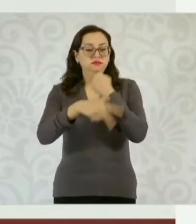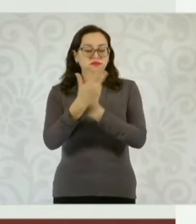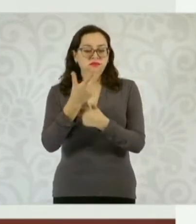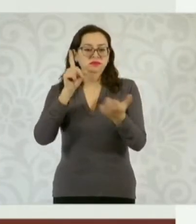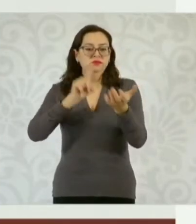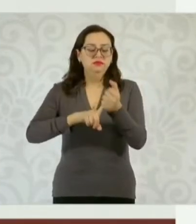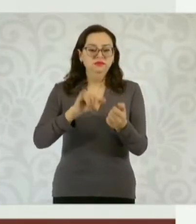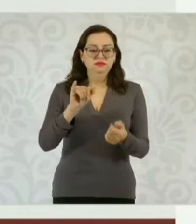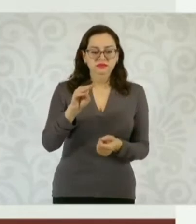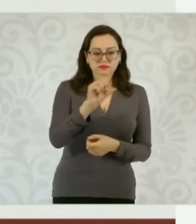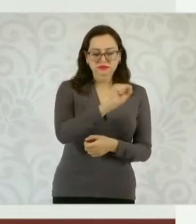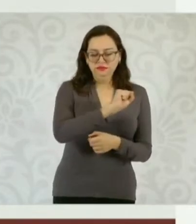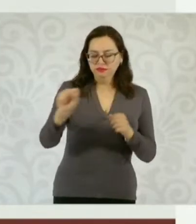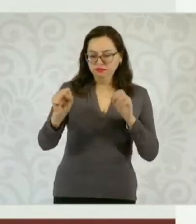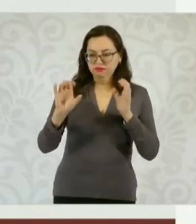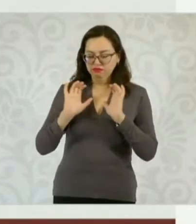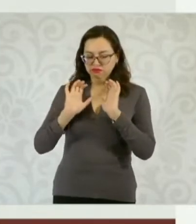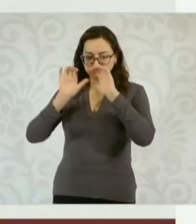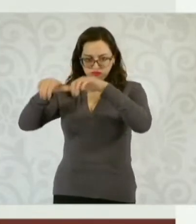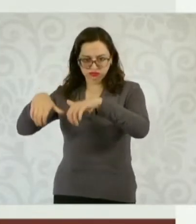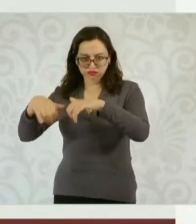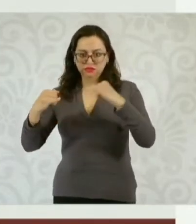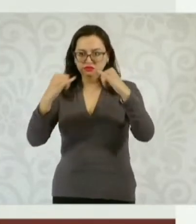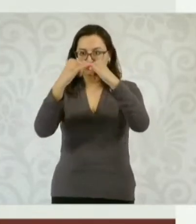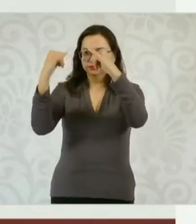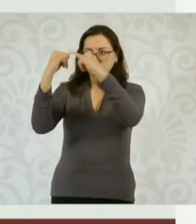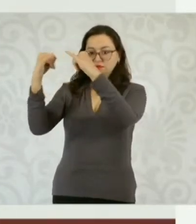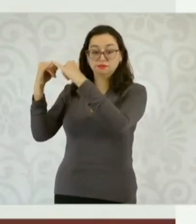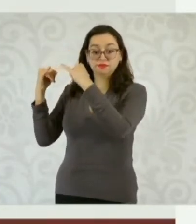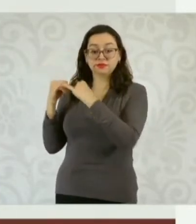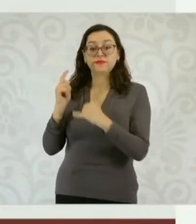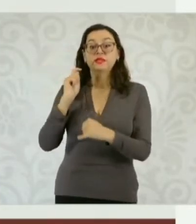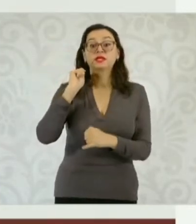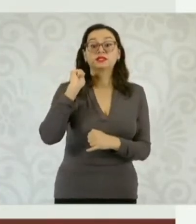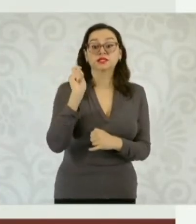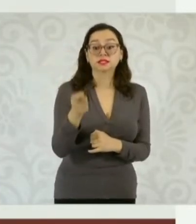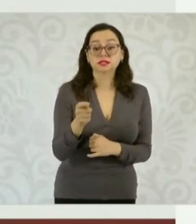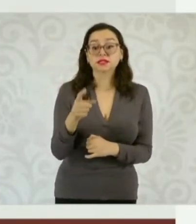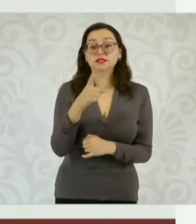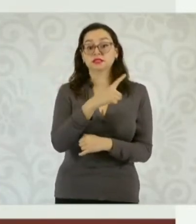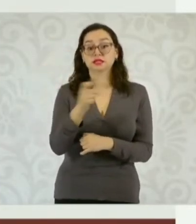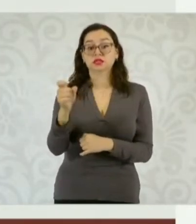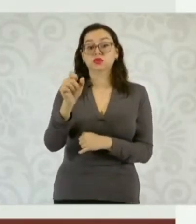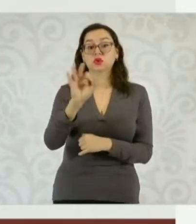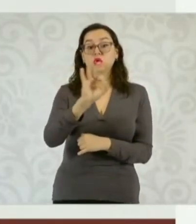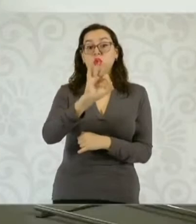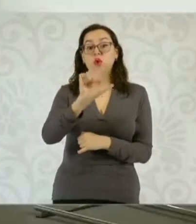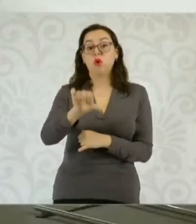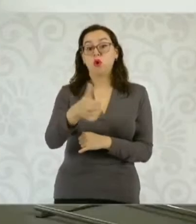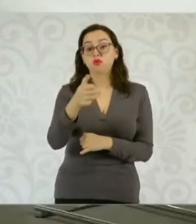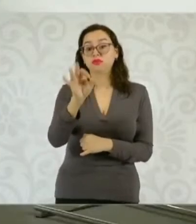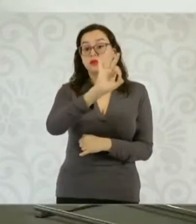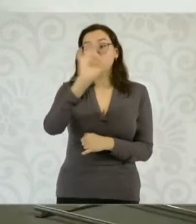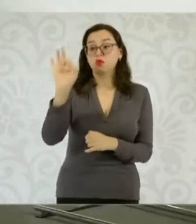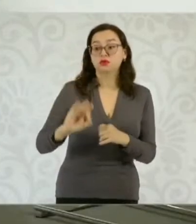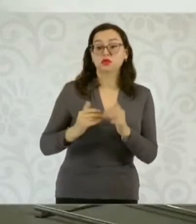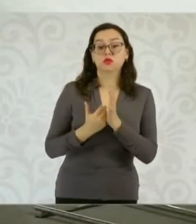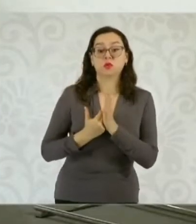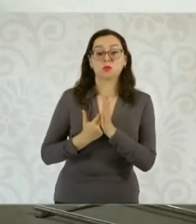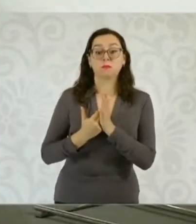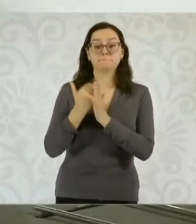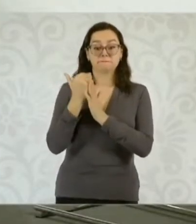residencias del Instituto Mexicano del Seguro Social. Esto significa un incremento del 111% respecto a lo que se